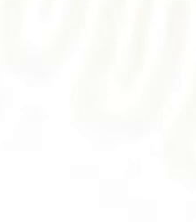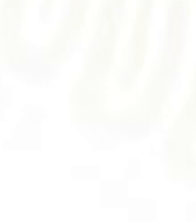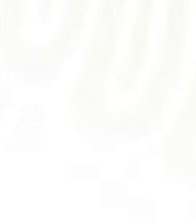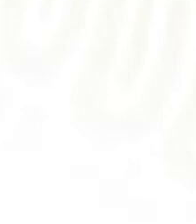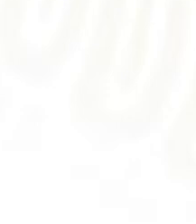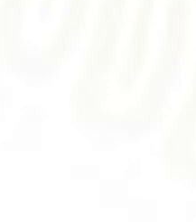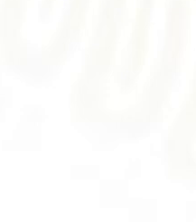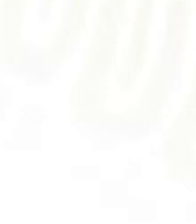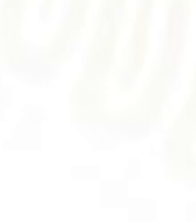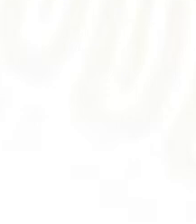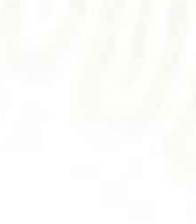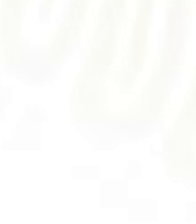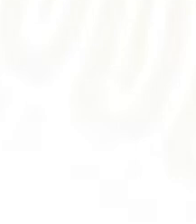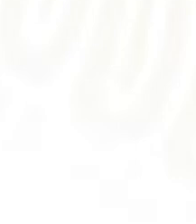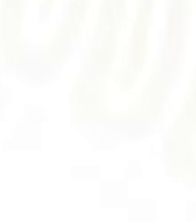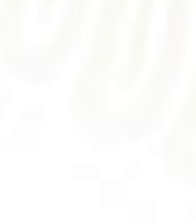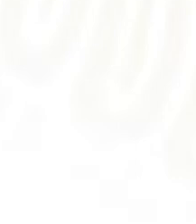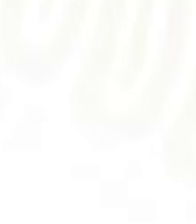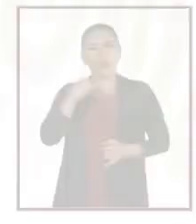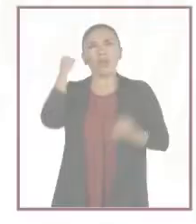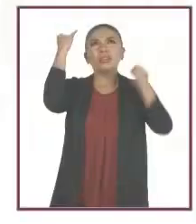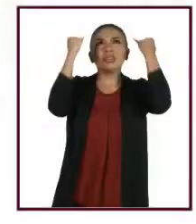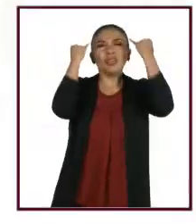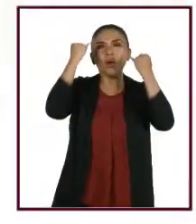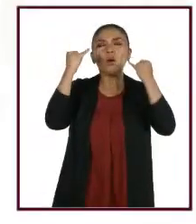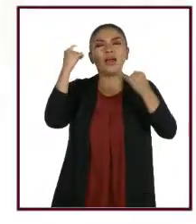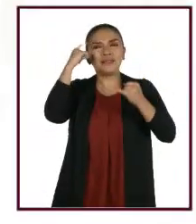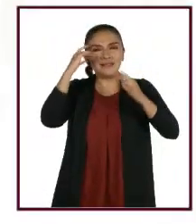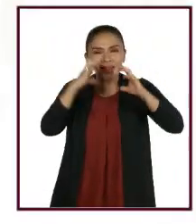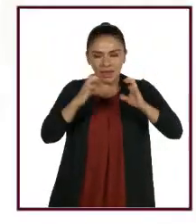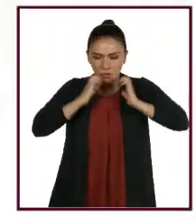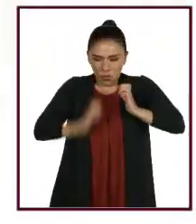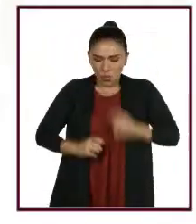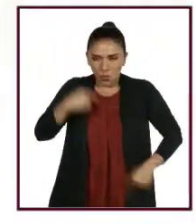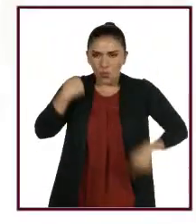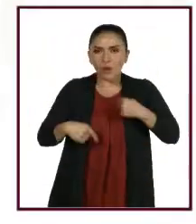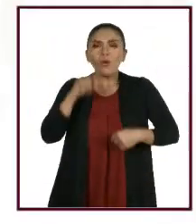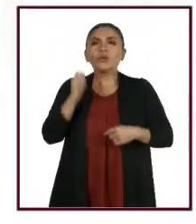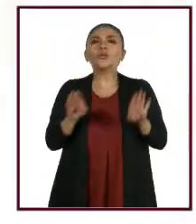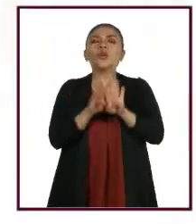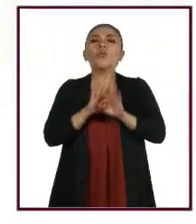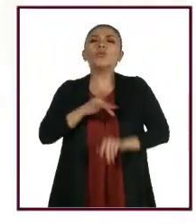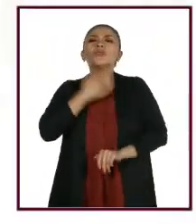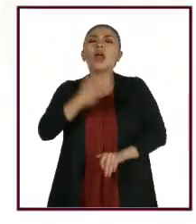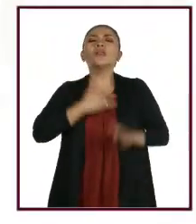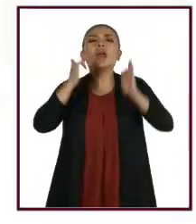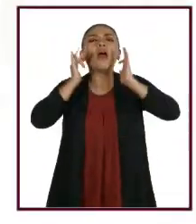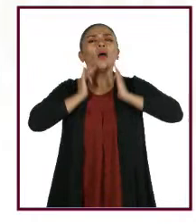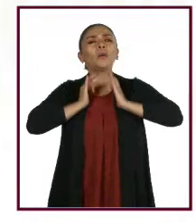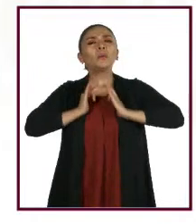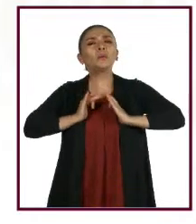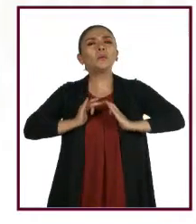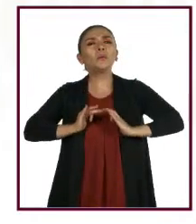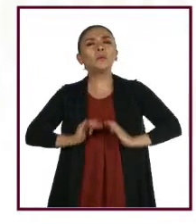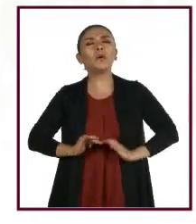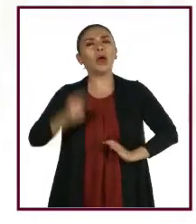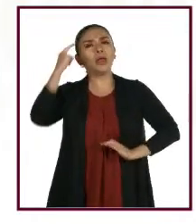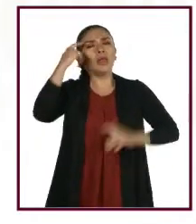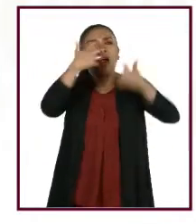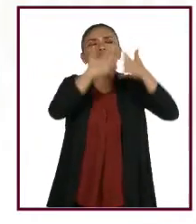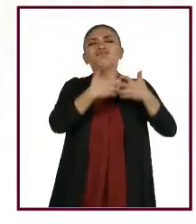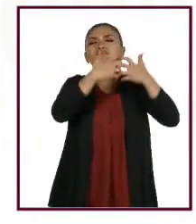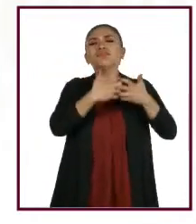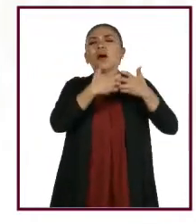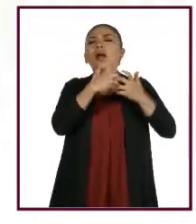cerebro, tiene que ver con la hipoexcitación, es decir, que relajan de alguna forma la actividad